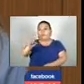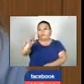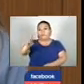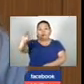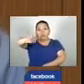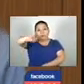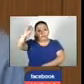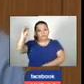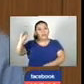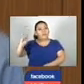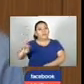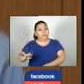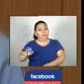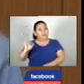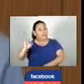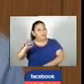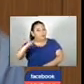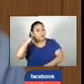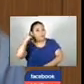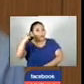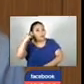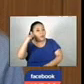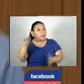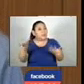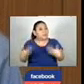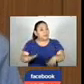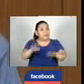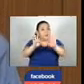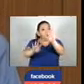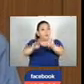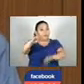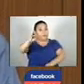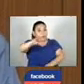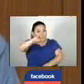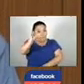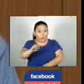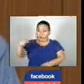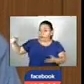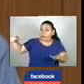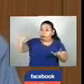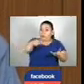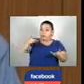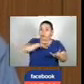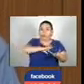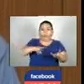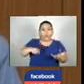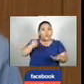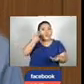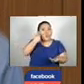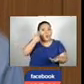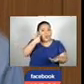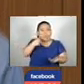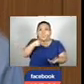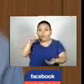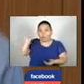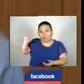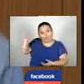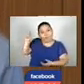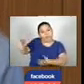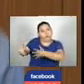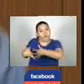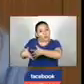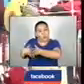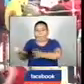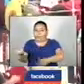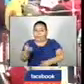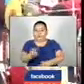51.1%. Es importante mencionar que más del 90% de esas remesas son procedentes de Estados Unidos de